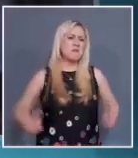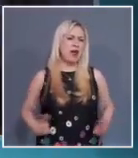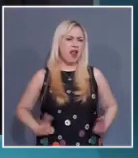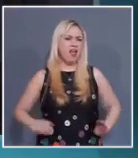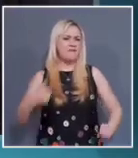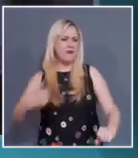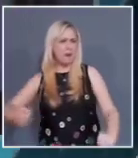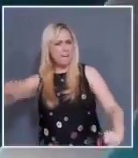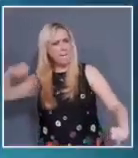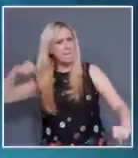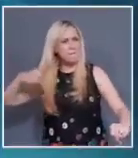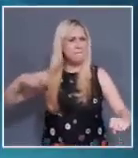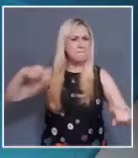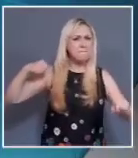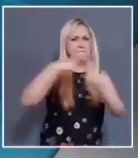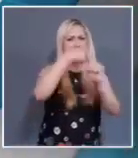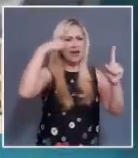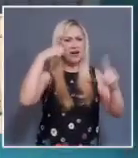de una discusión.